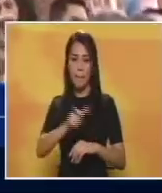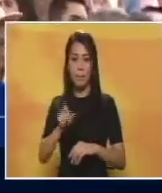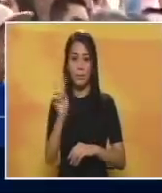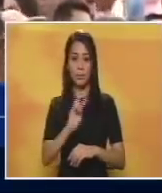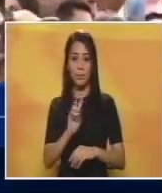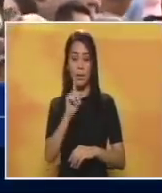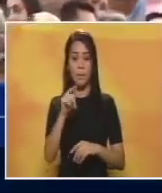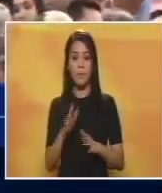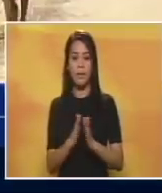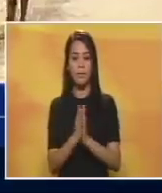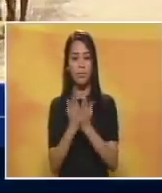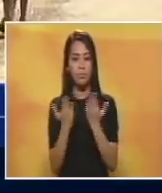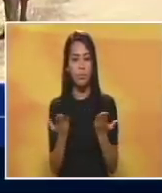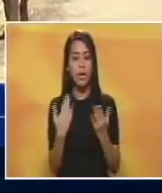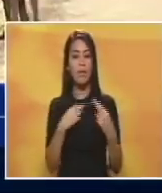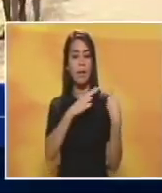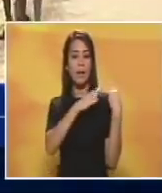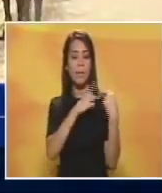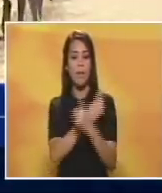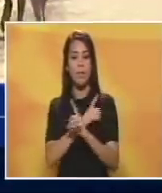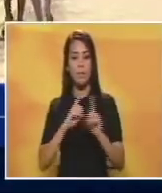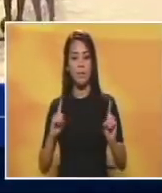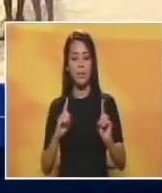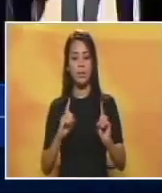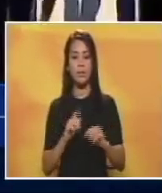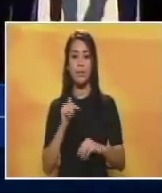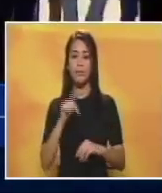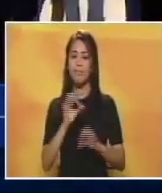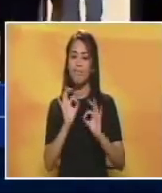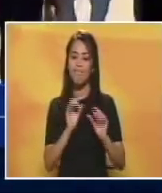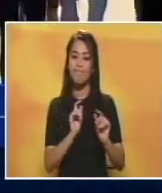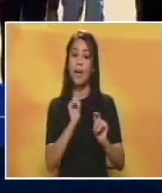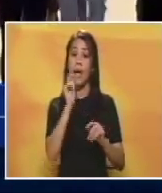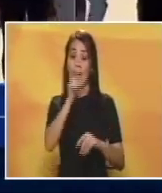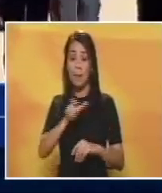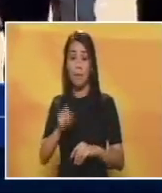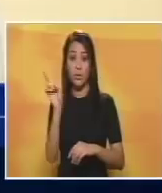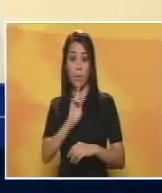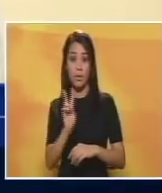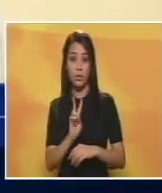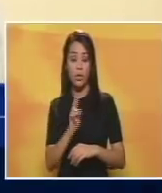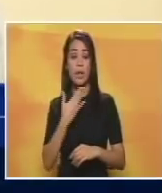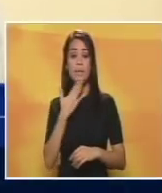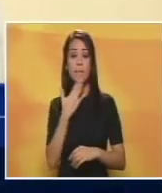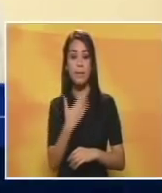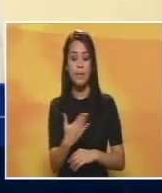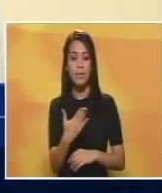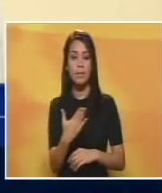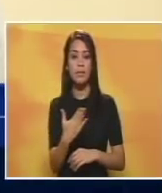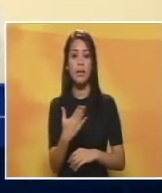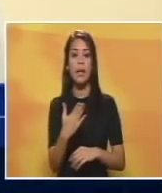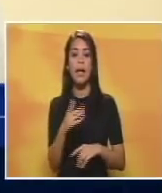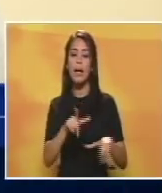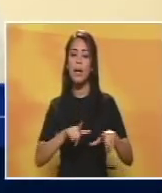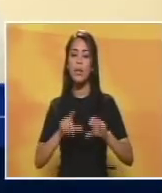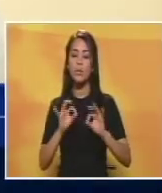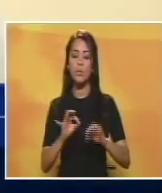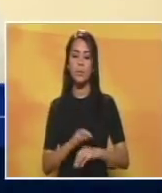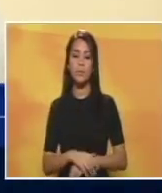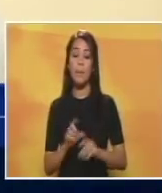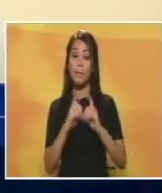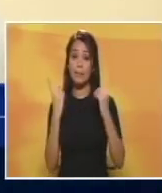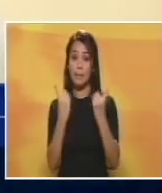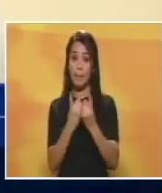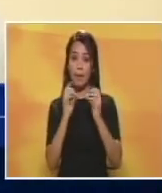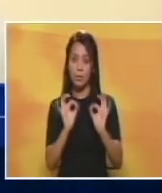instauración de una visa de responsabilidad democrática será dirigida estrictamente a los venezolanos y se podrá solicitar en el consulado, y la misma